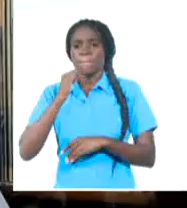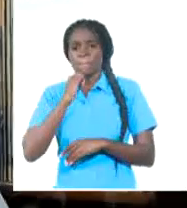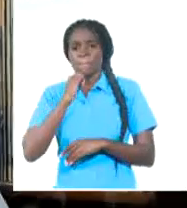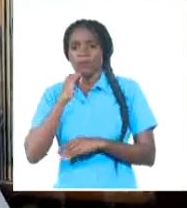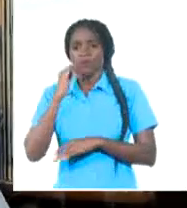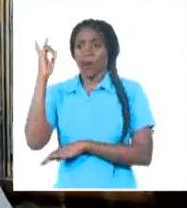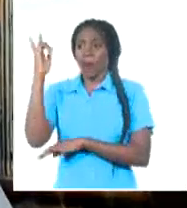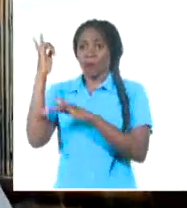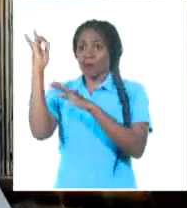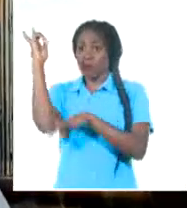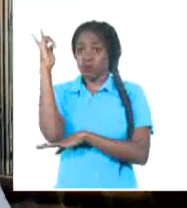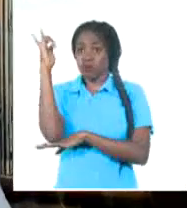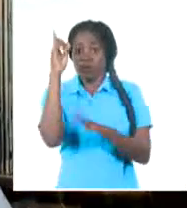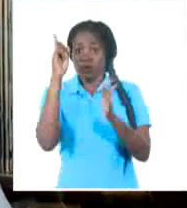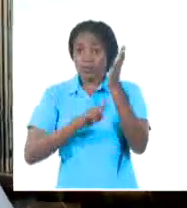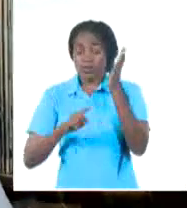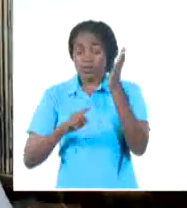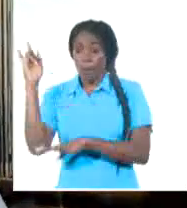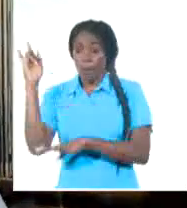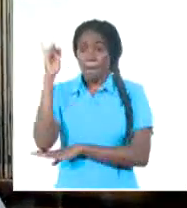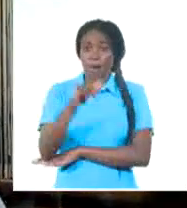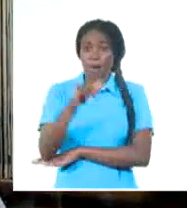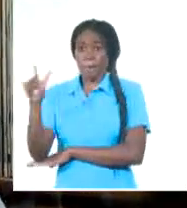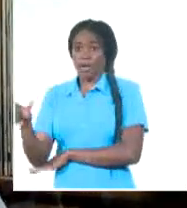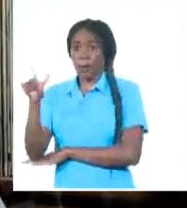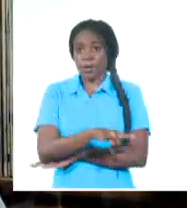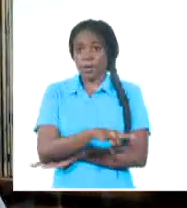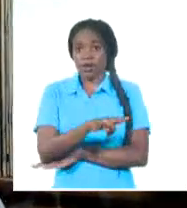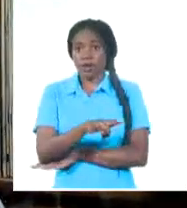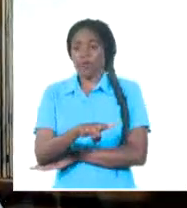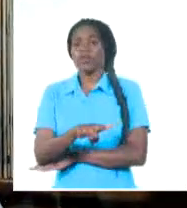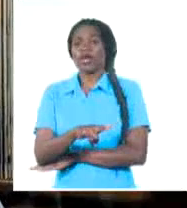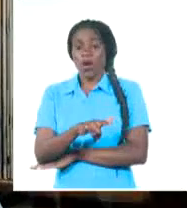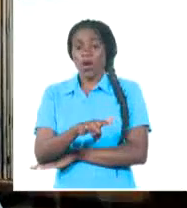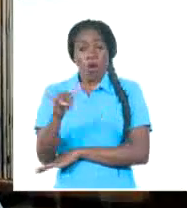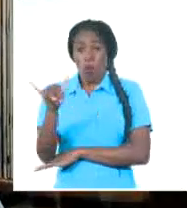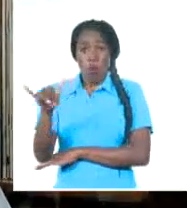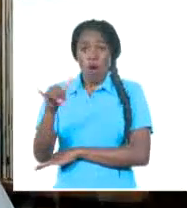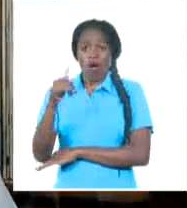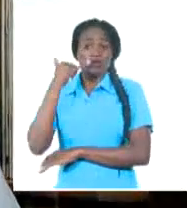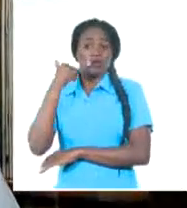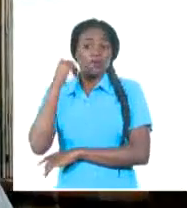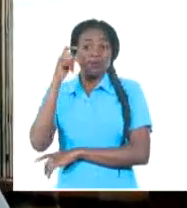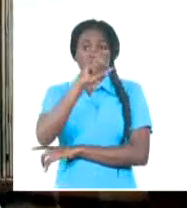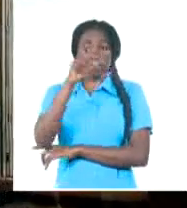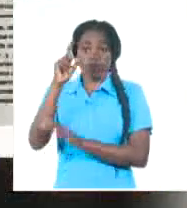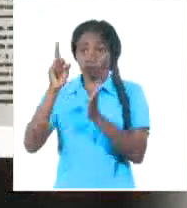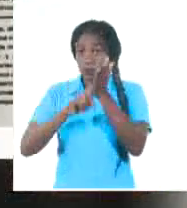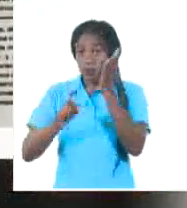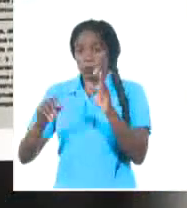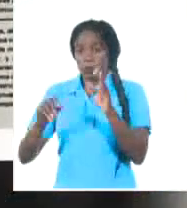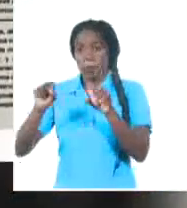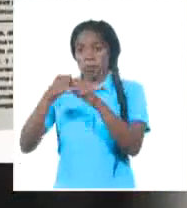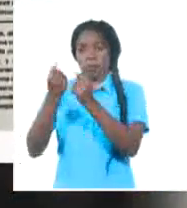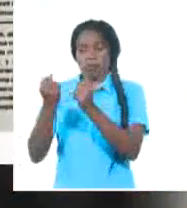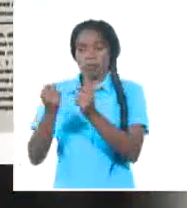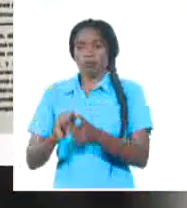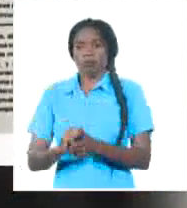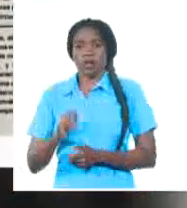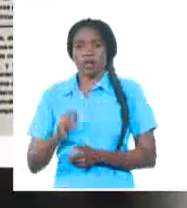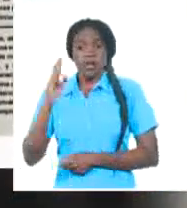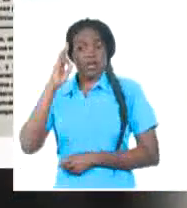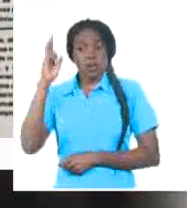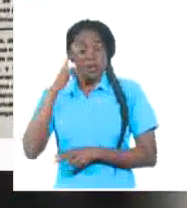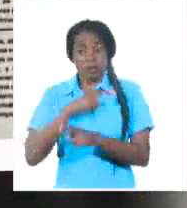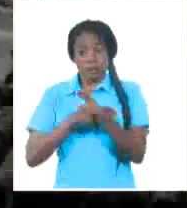postes caídos y 12.000 clientes del servicio telefónico sin acceso a la telefonía. Recuerda el historiador de